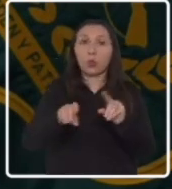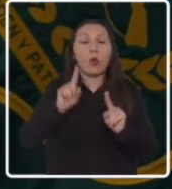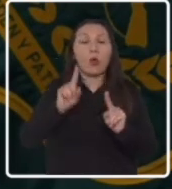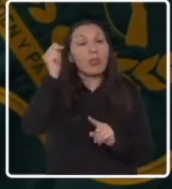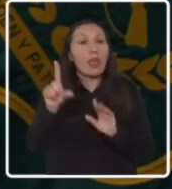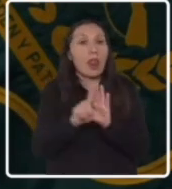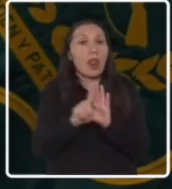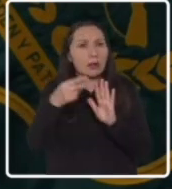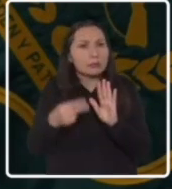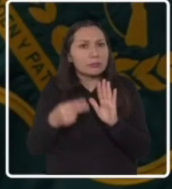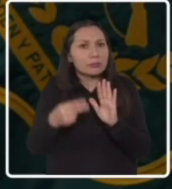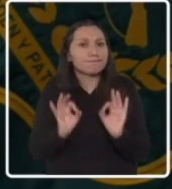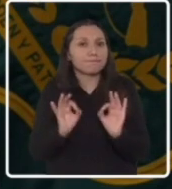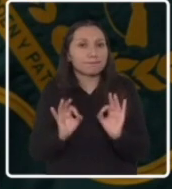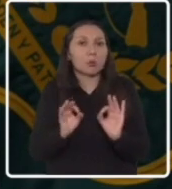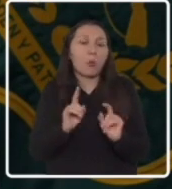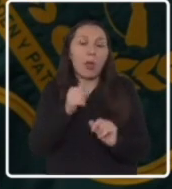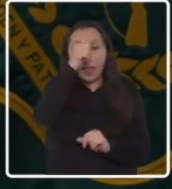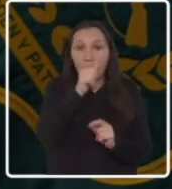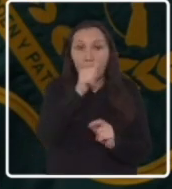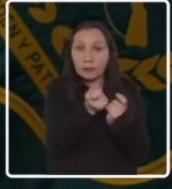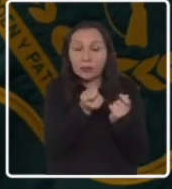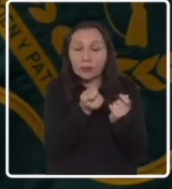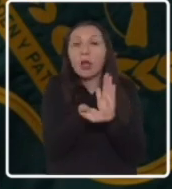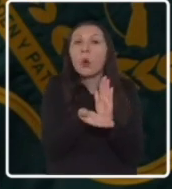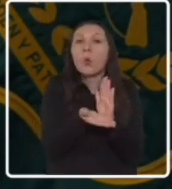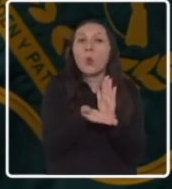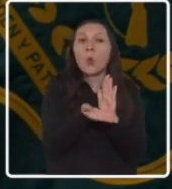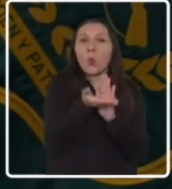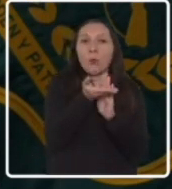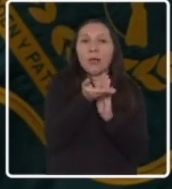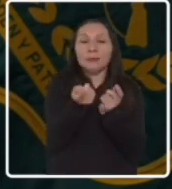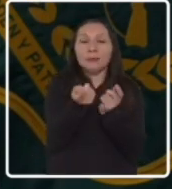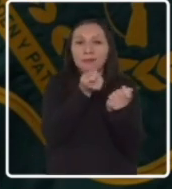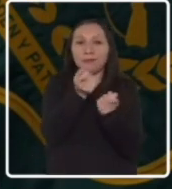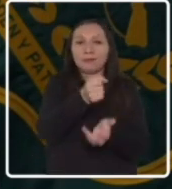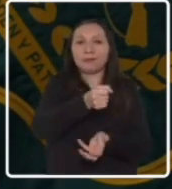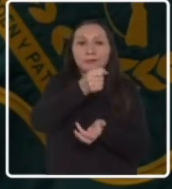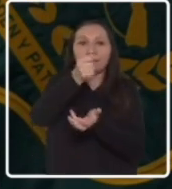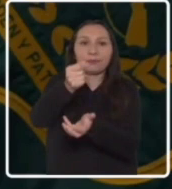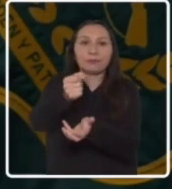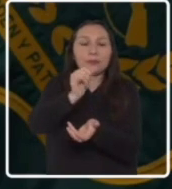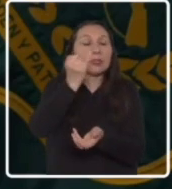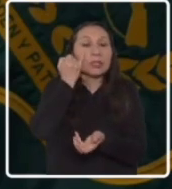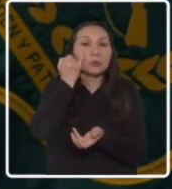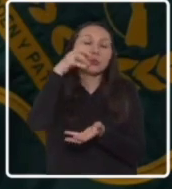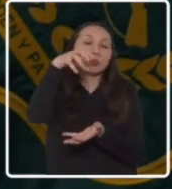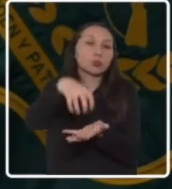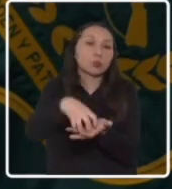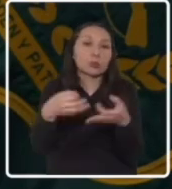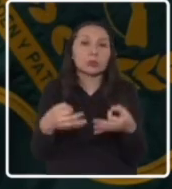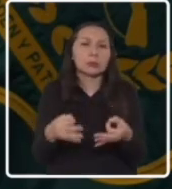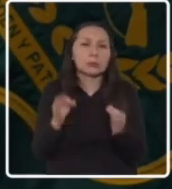iniciativa legal propiamente tal, más allá de que se sanciona en el presupuesto, pero que es el aumento de los recursos a las instituciones de seguridad, en